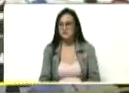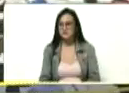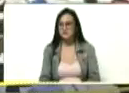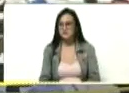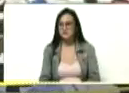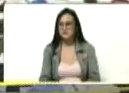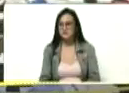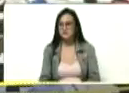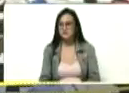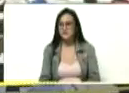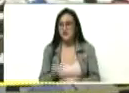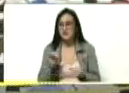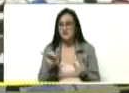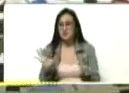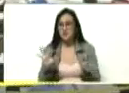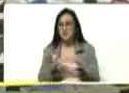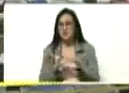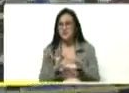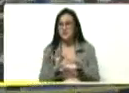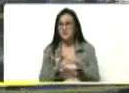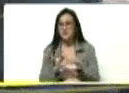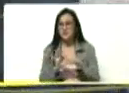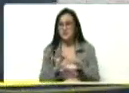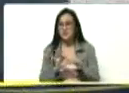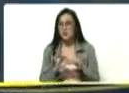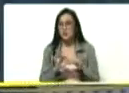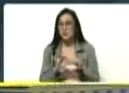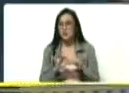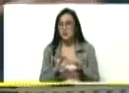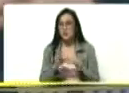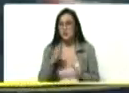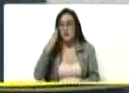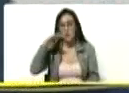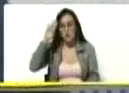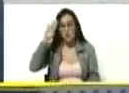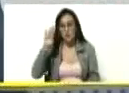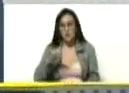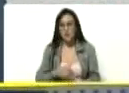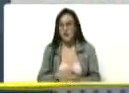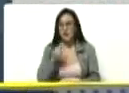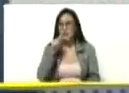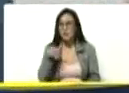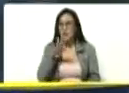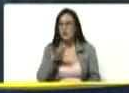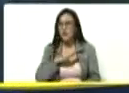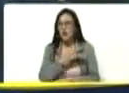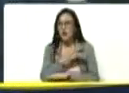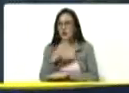Y ese vínculo de Cuba con los pueblos del Caribe,